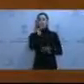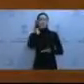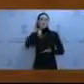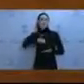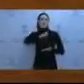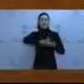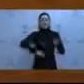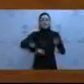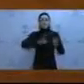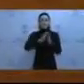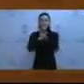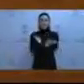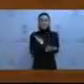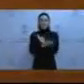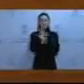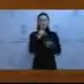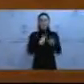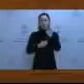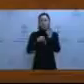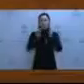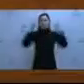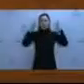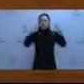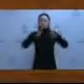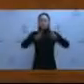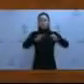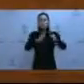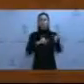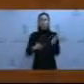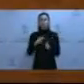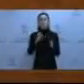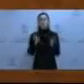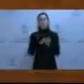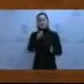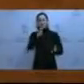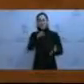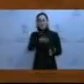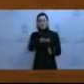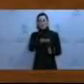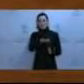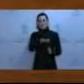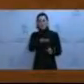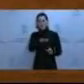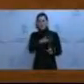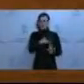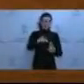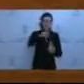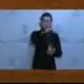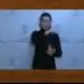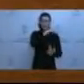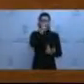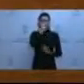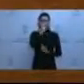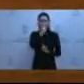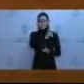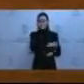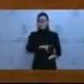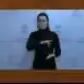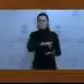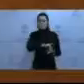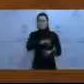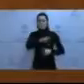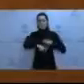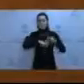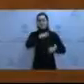Consultivo que emitió en marzo de 2015. Hace un año se podía haber hecho esa modificación a la que usted me hace referencia. Y no me ha